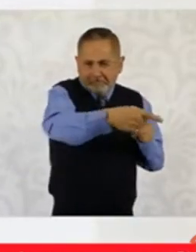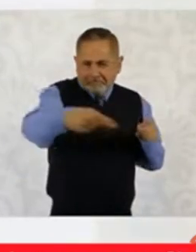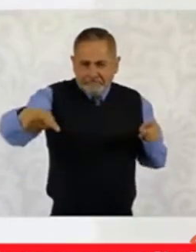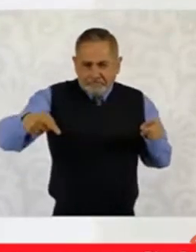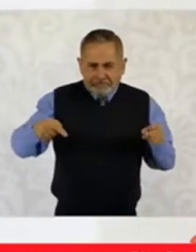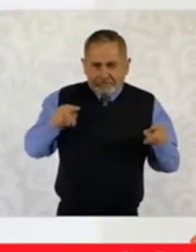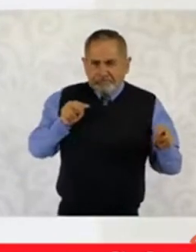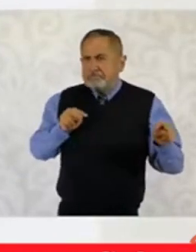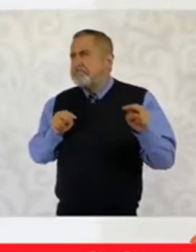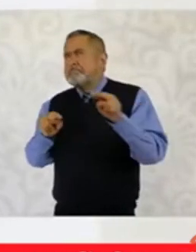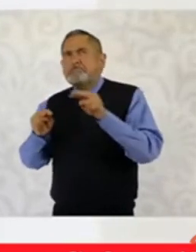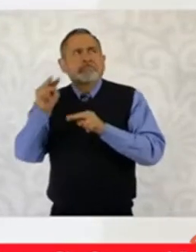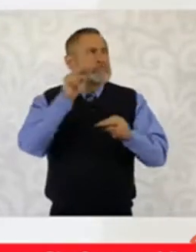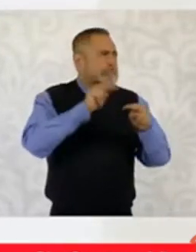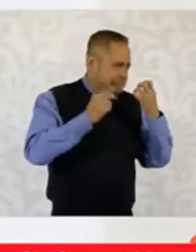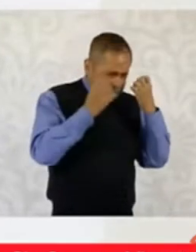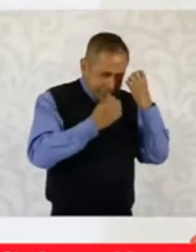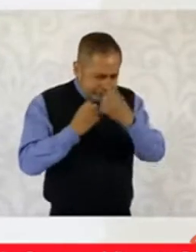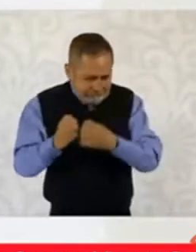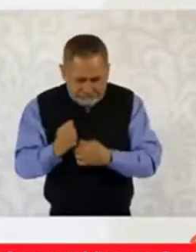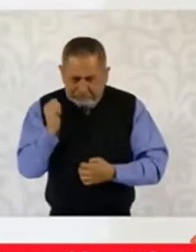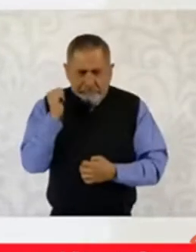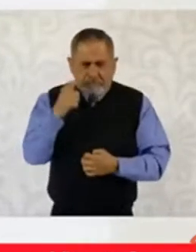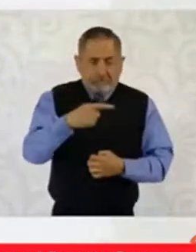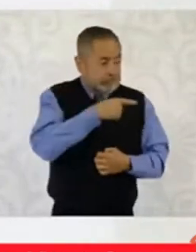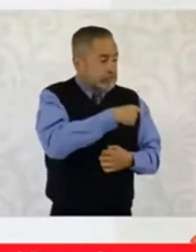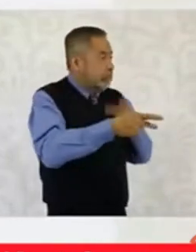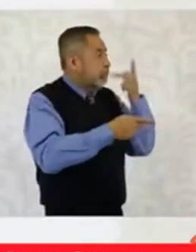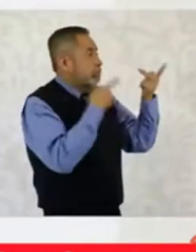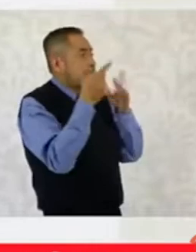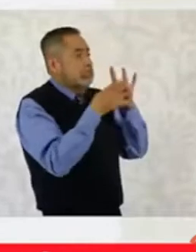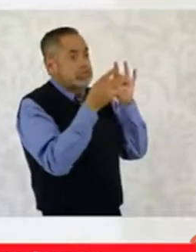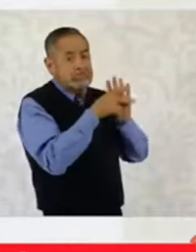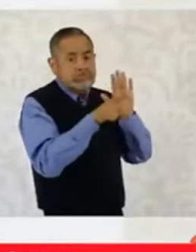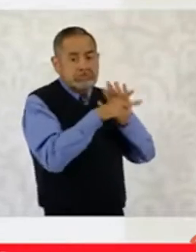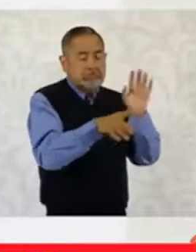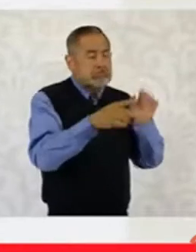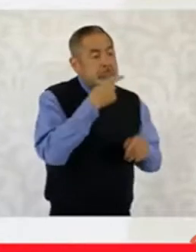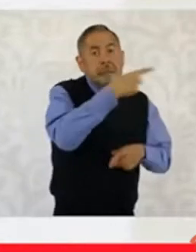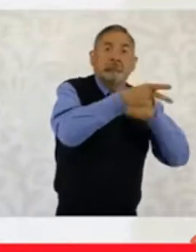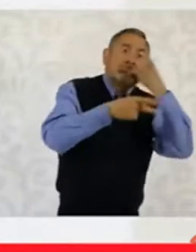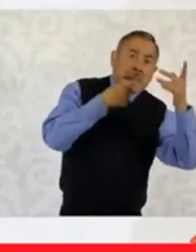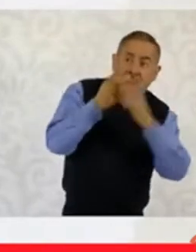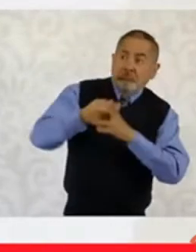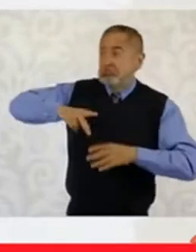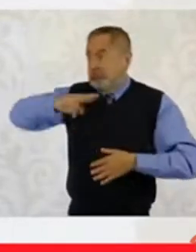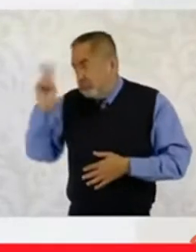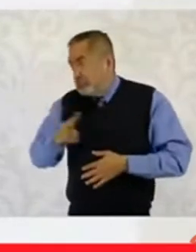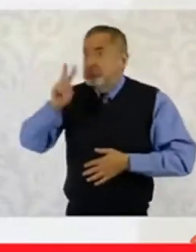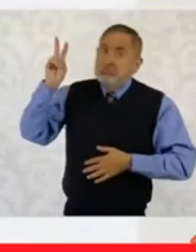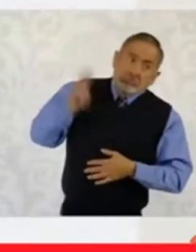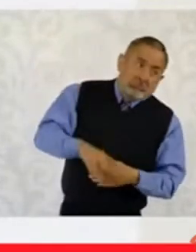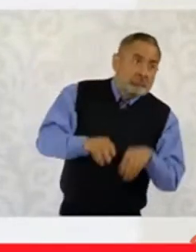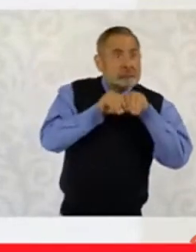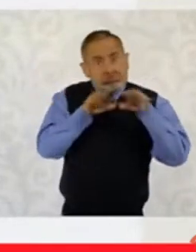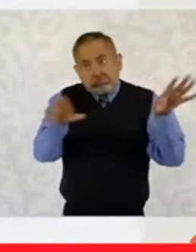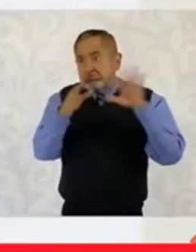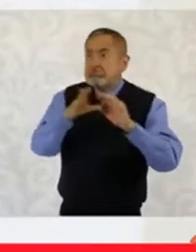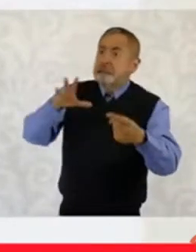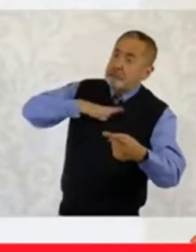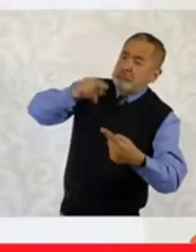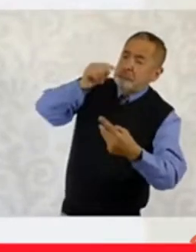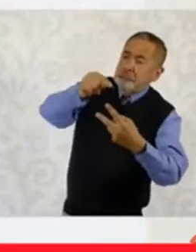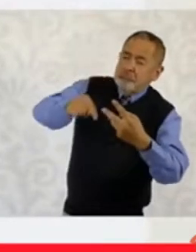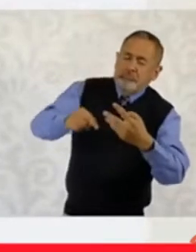si hay algo de lo que alguno de los testimonios que salieron en un medio